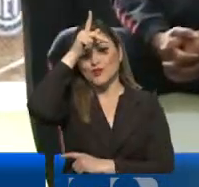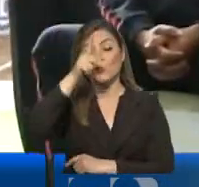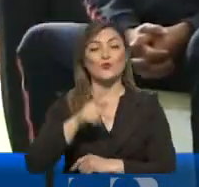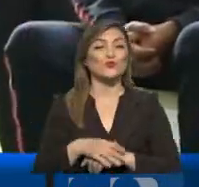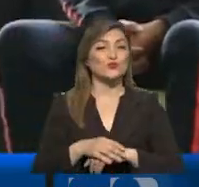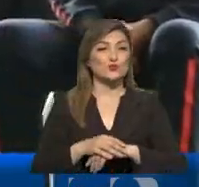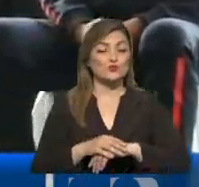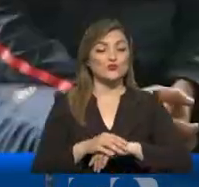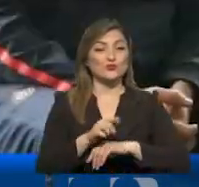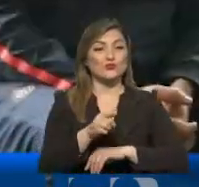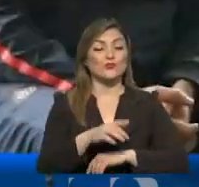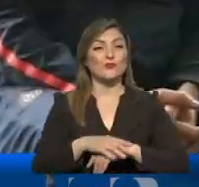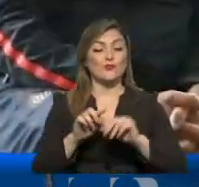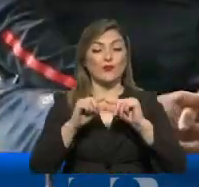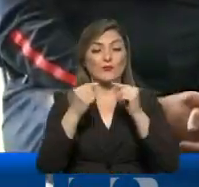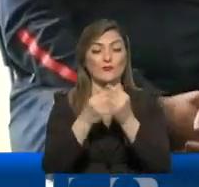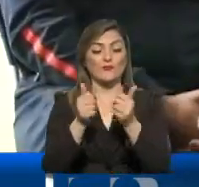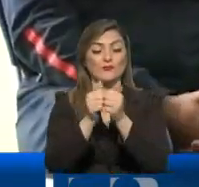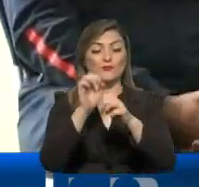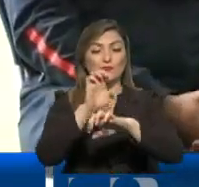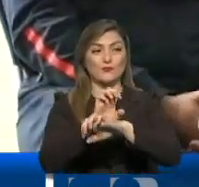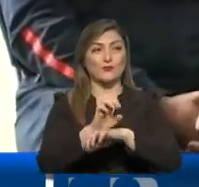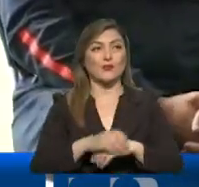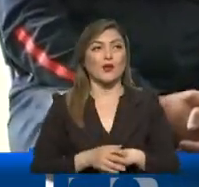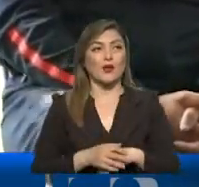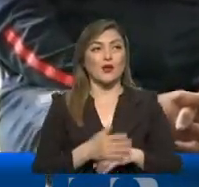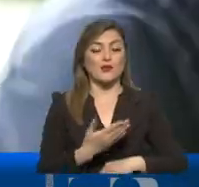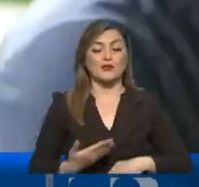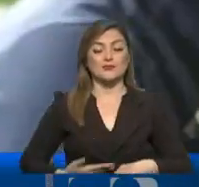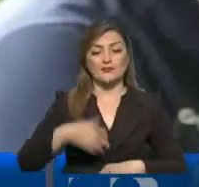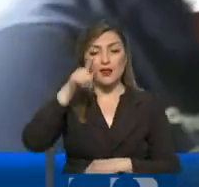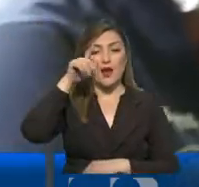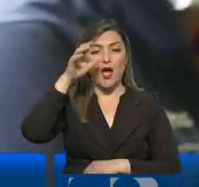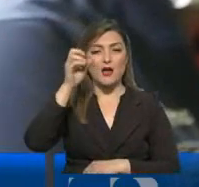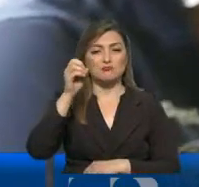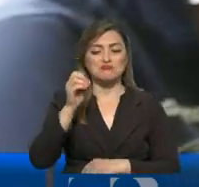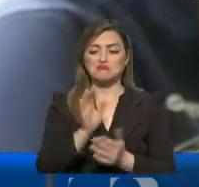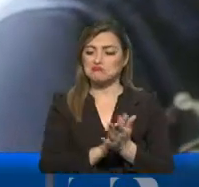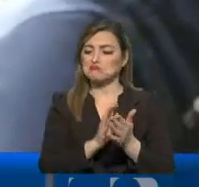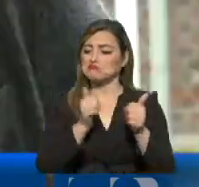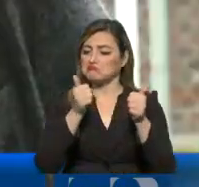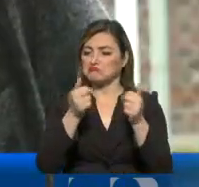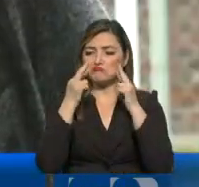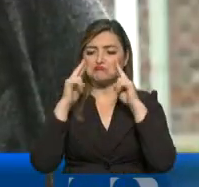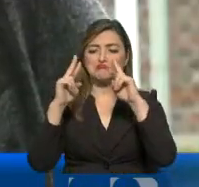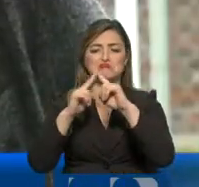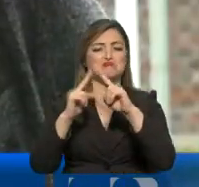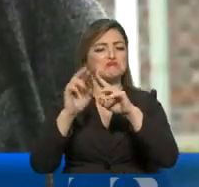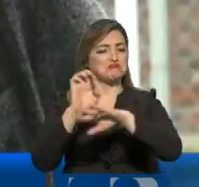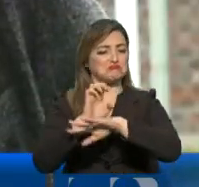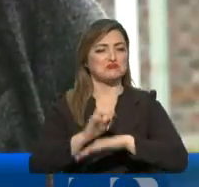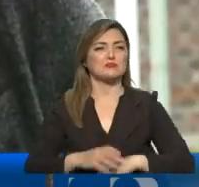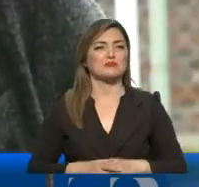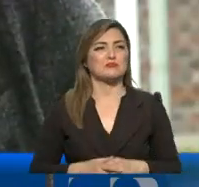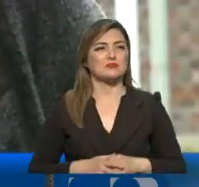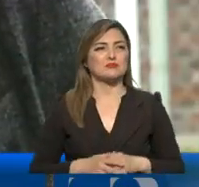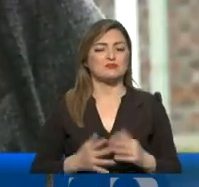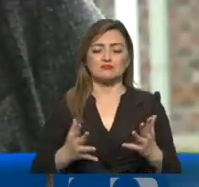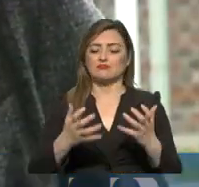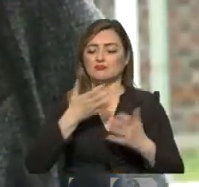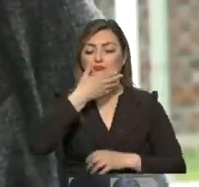primer mandatario le deseó éxitos y reconoció su esfuerzo por dejar el nombre del Ecuador en alto. Les deseo lo